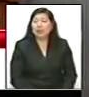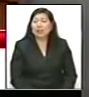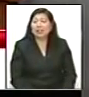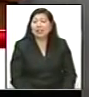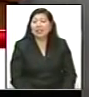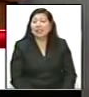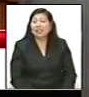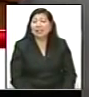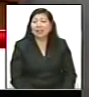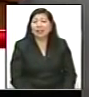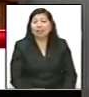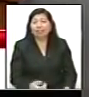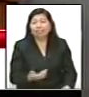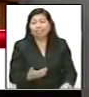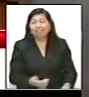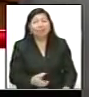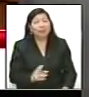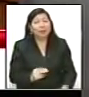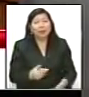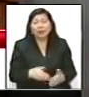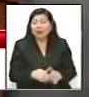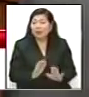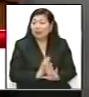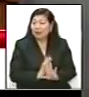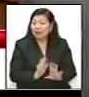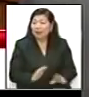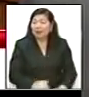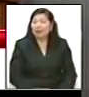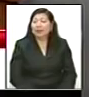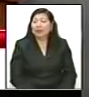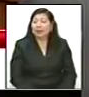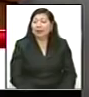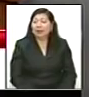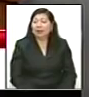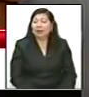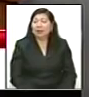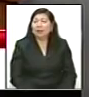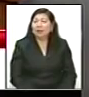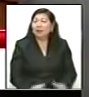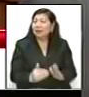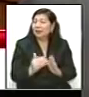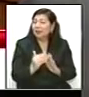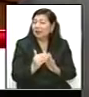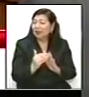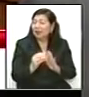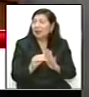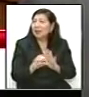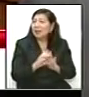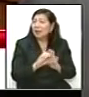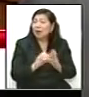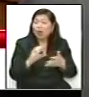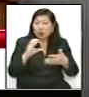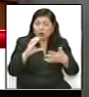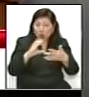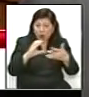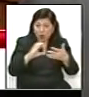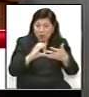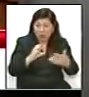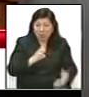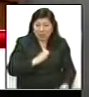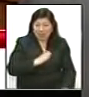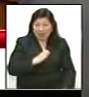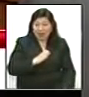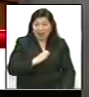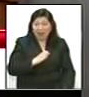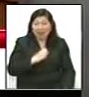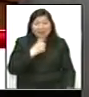por consiguiente, señor presidente, no cabría ninguna sanción. En el capítulo, en el código de ética, que se dice que se